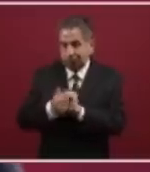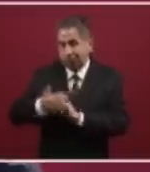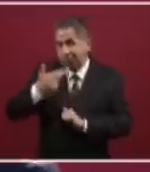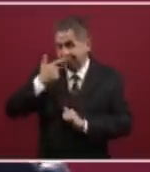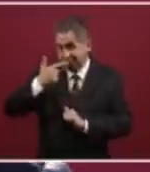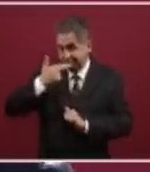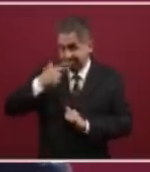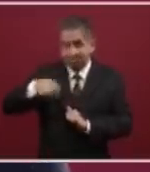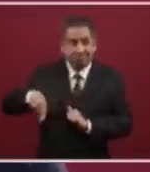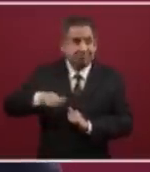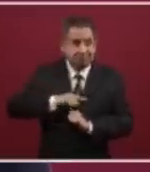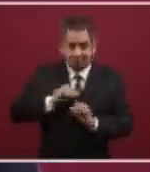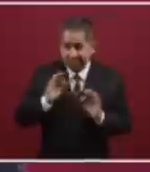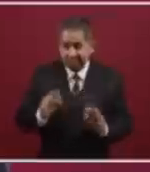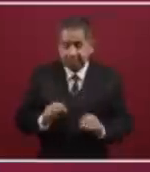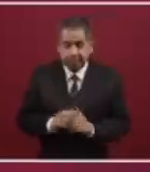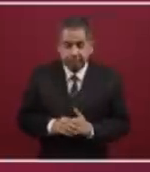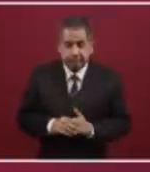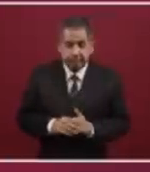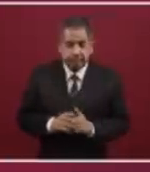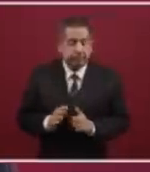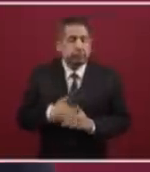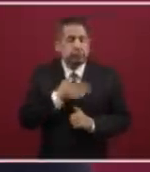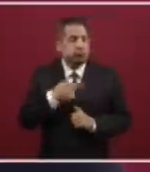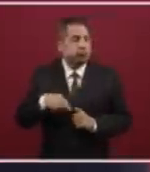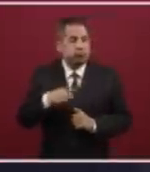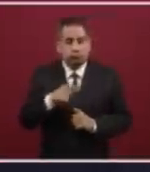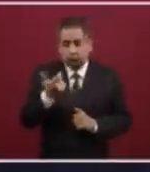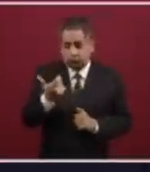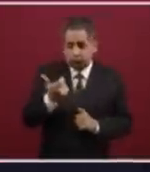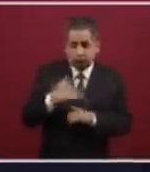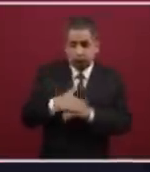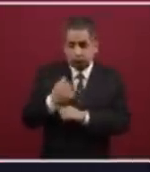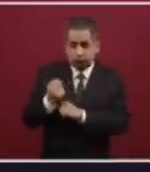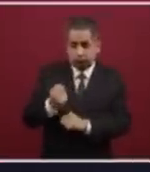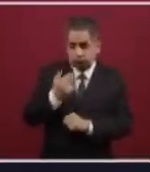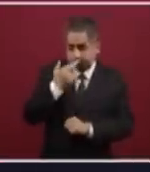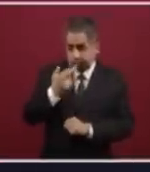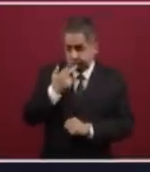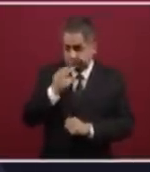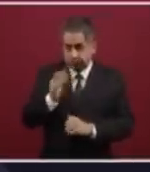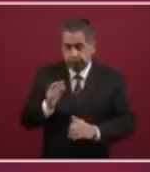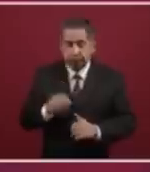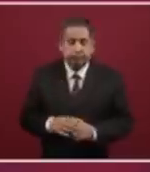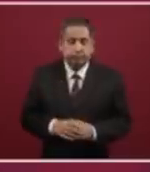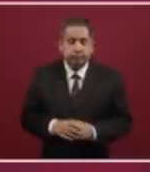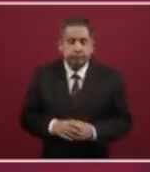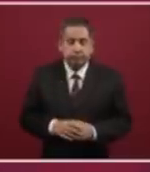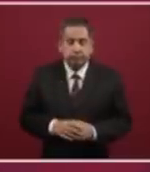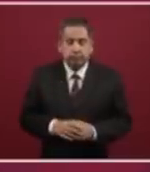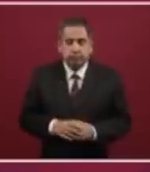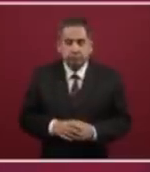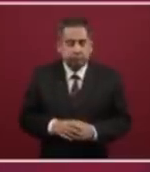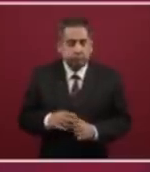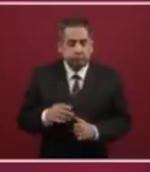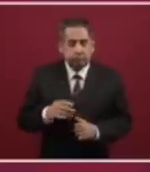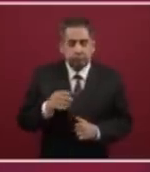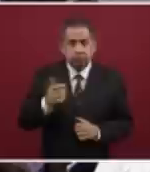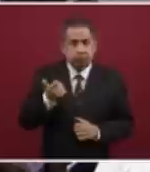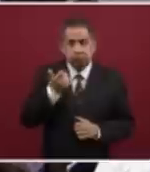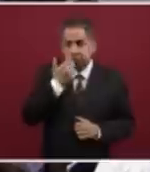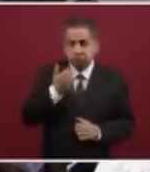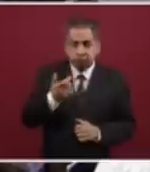Porque se ha fortalecido el peso, se ha apreciado